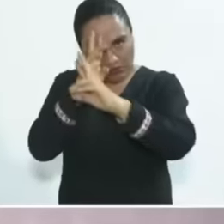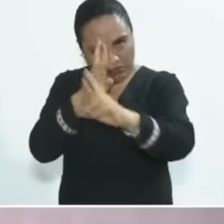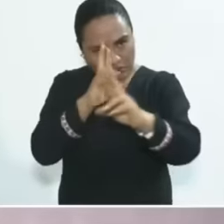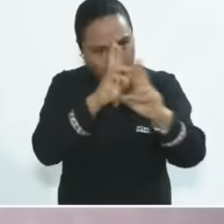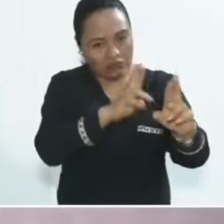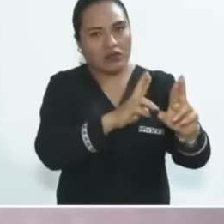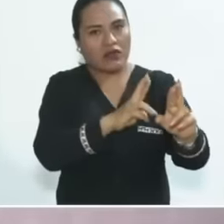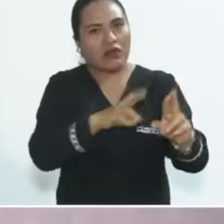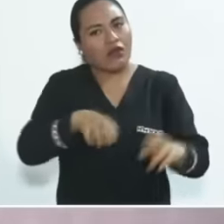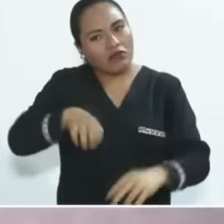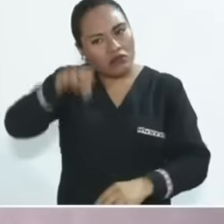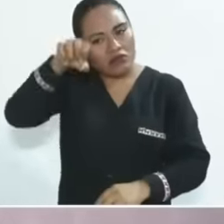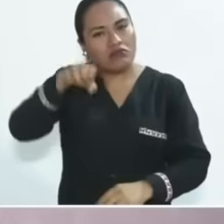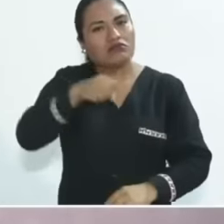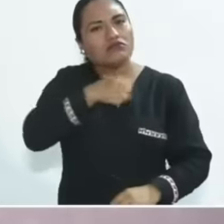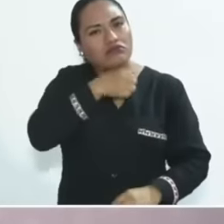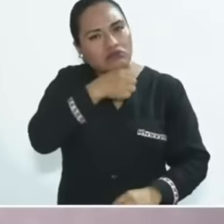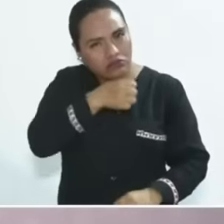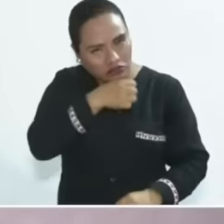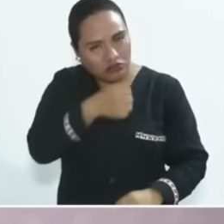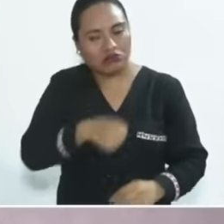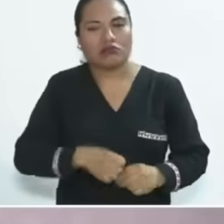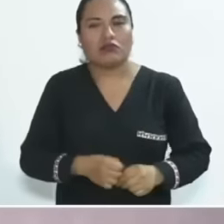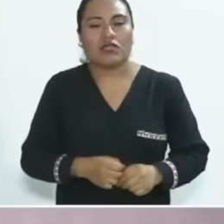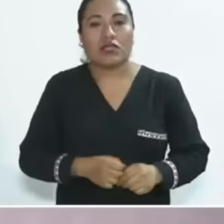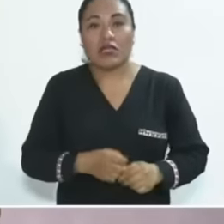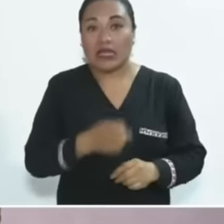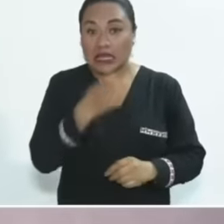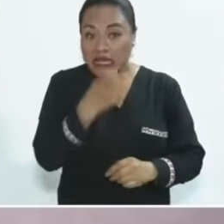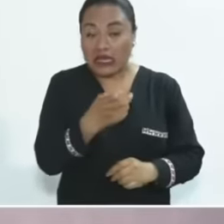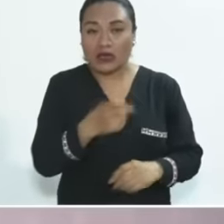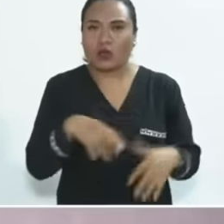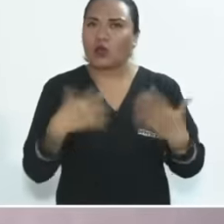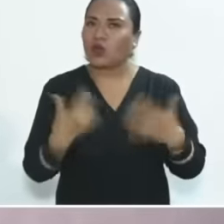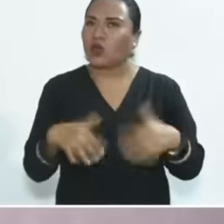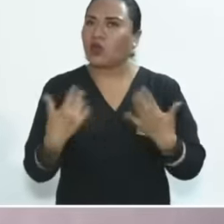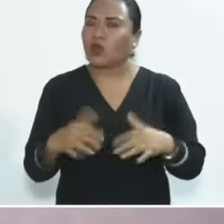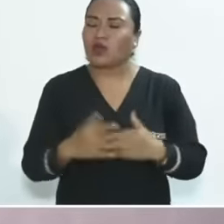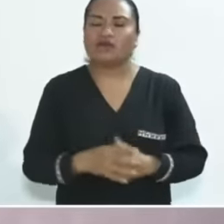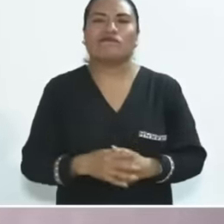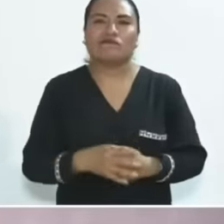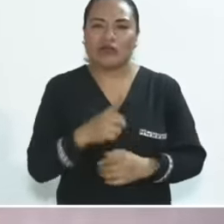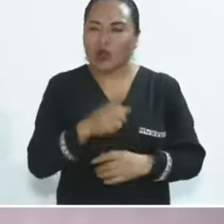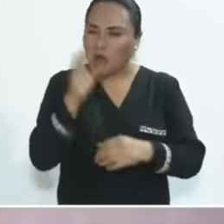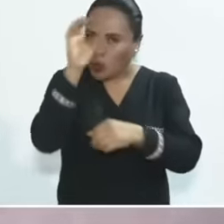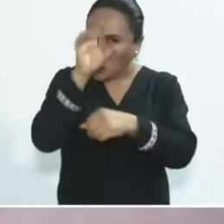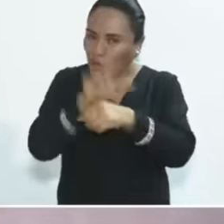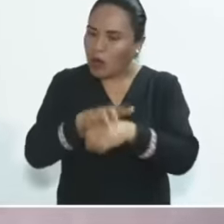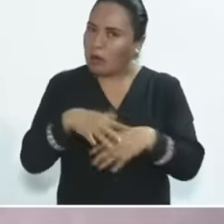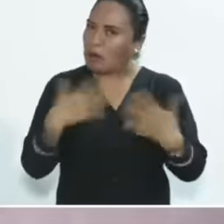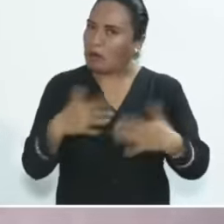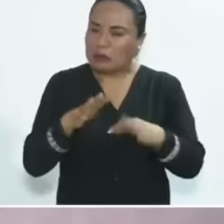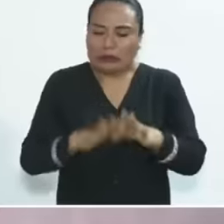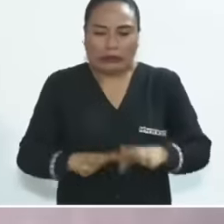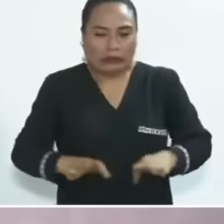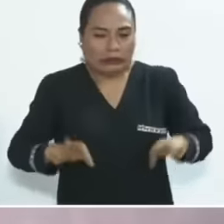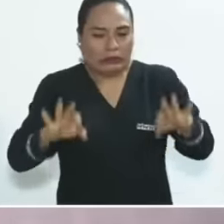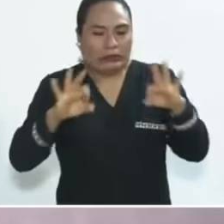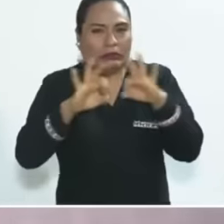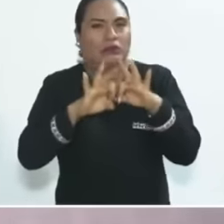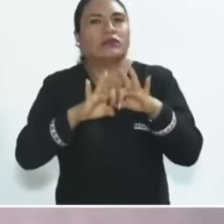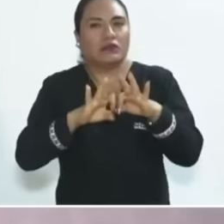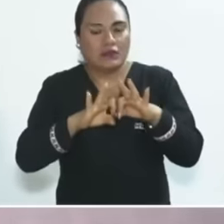a los ancianos. Esa es una gran cultura. Se